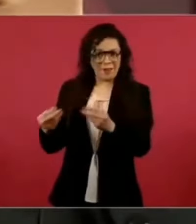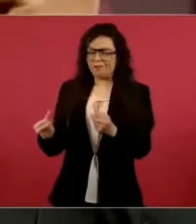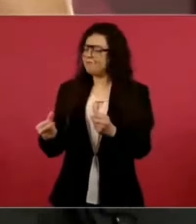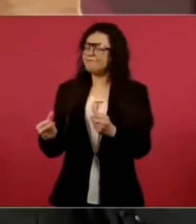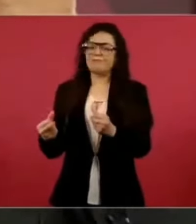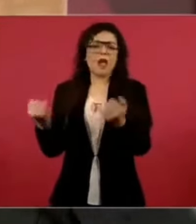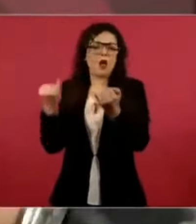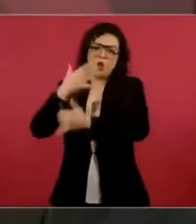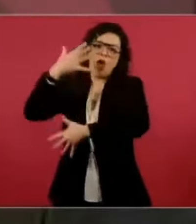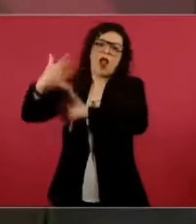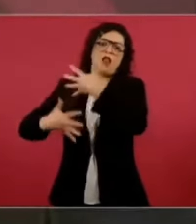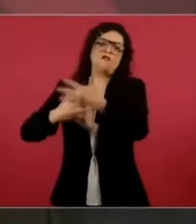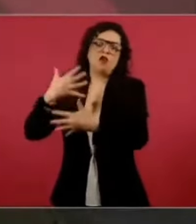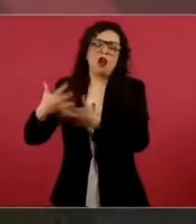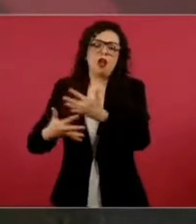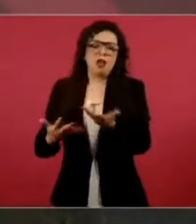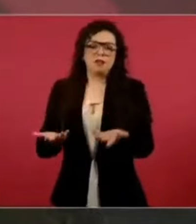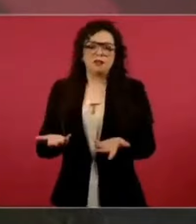temblar la